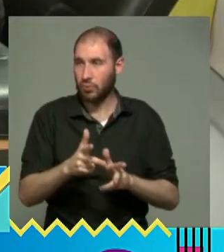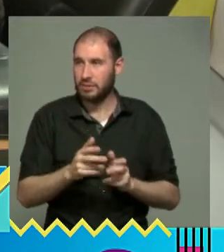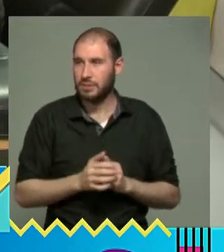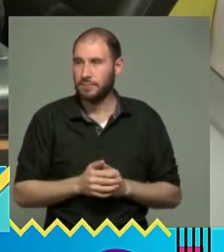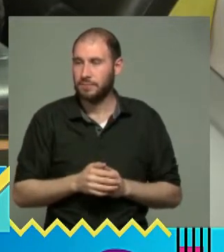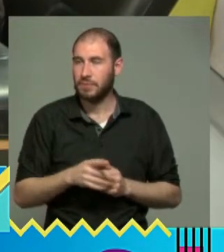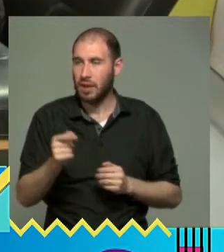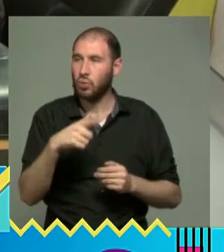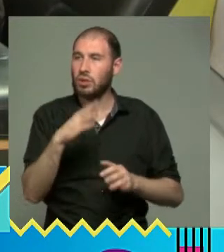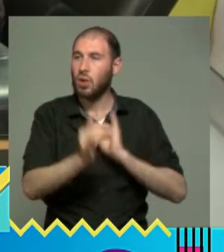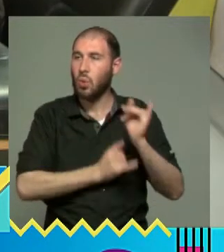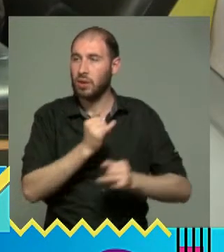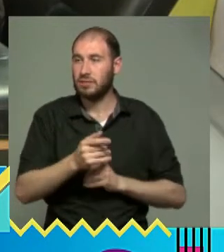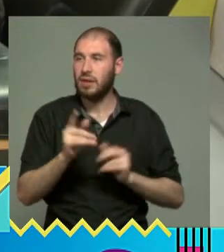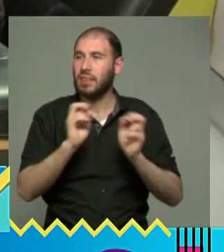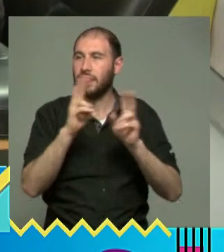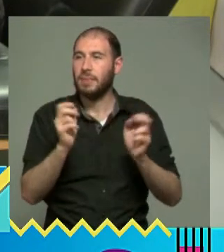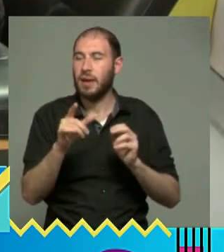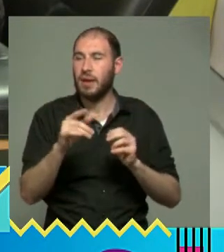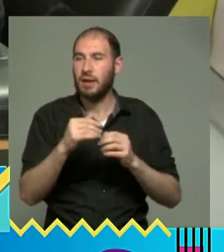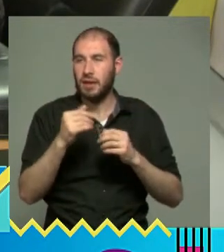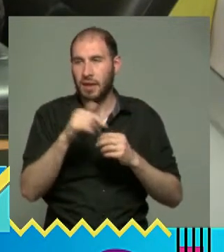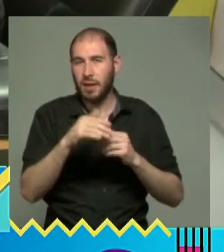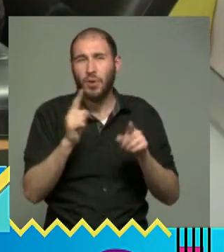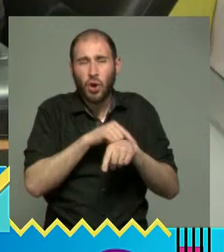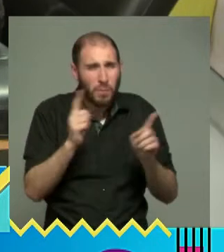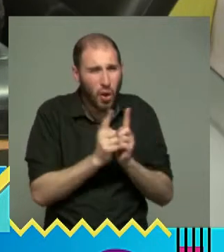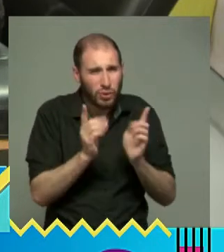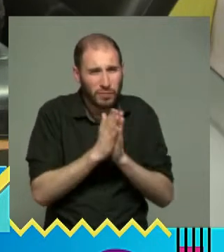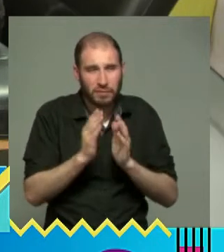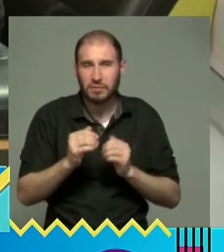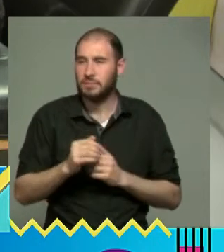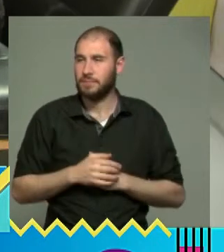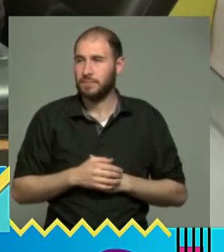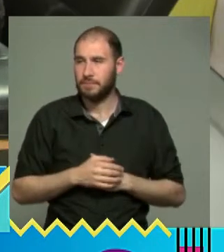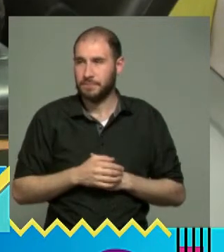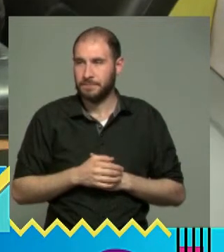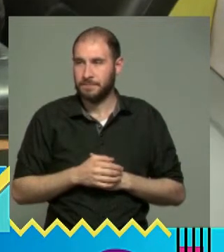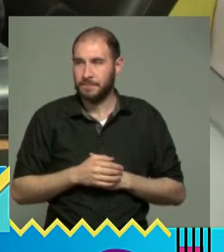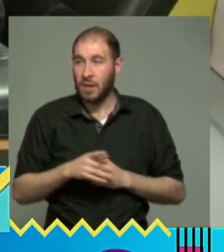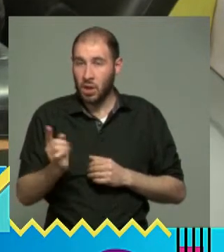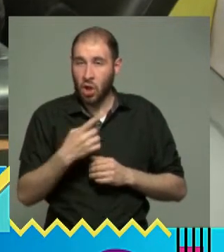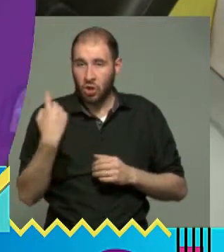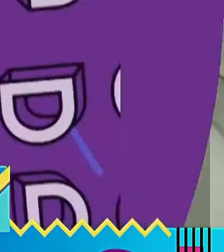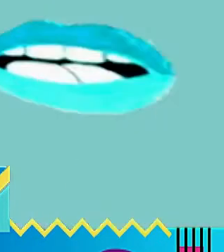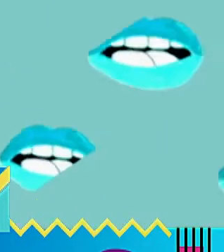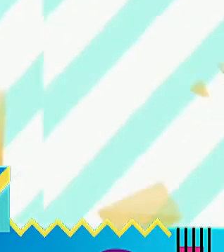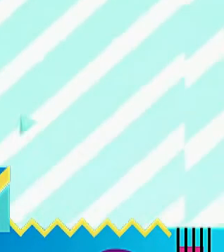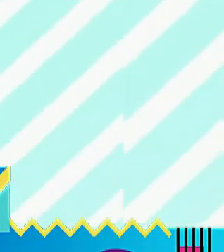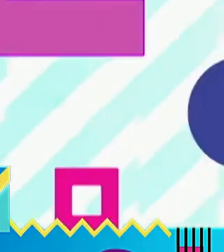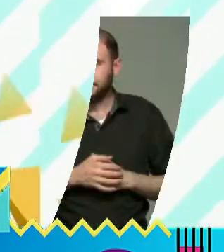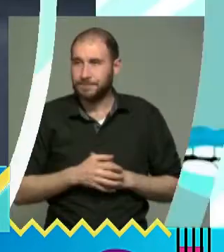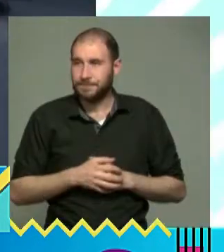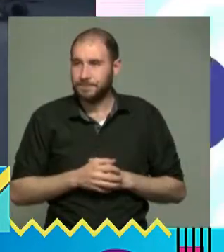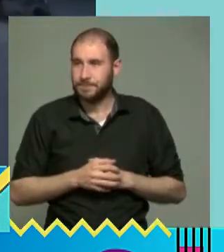lo que estaban planteando recién con respecto a la ESI y cortita, que no lo por favor. terminar de desarrollar. Nosotros estamos planteando